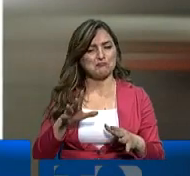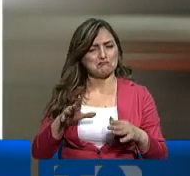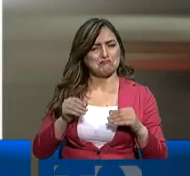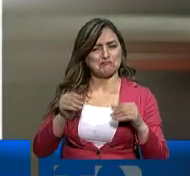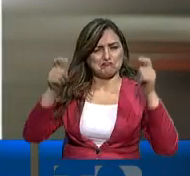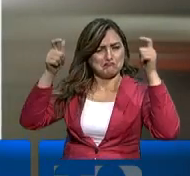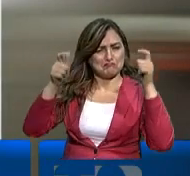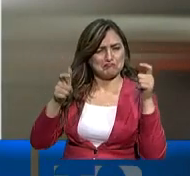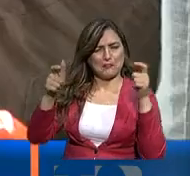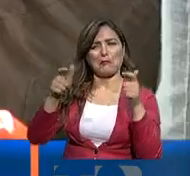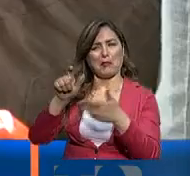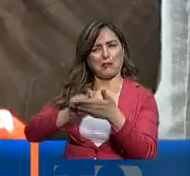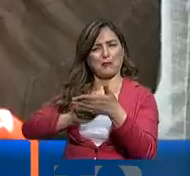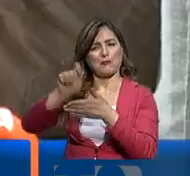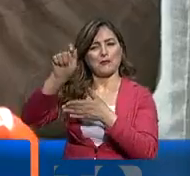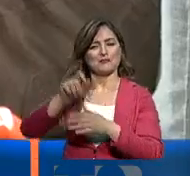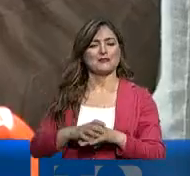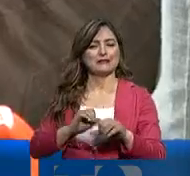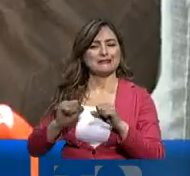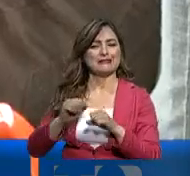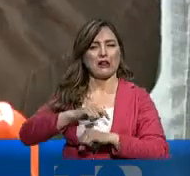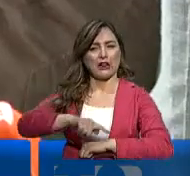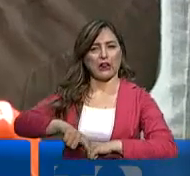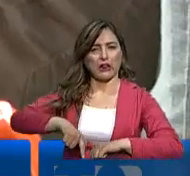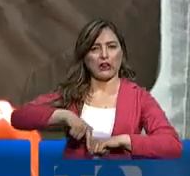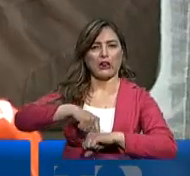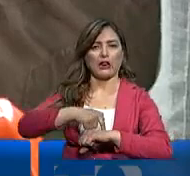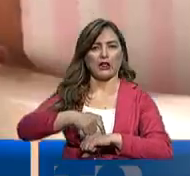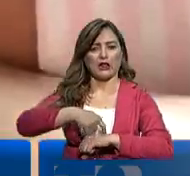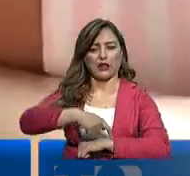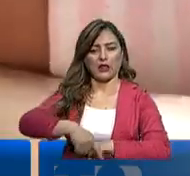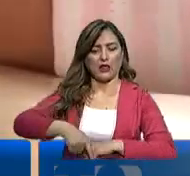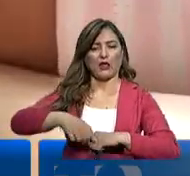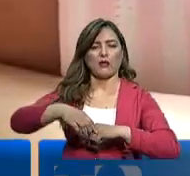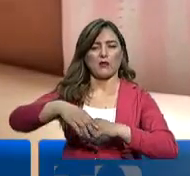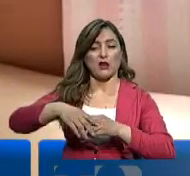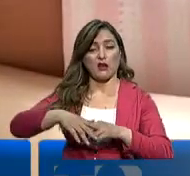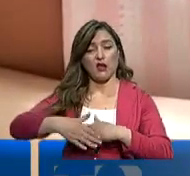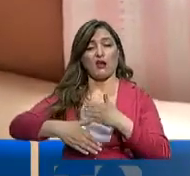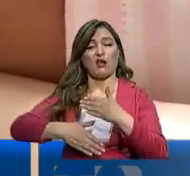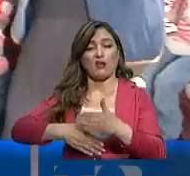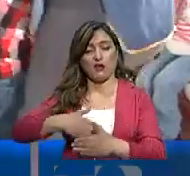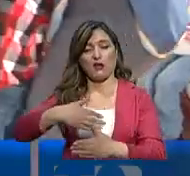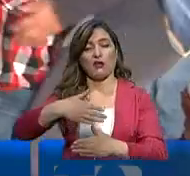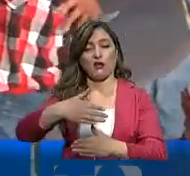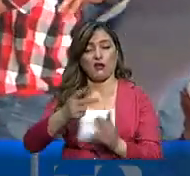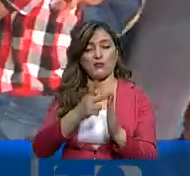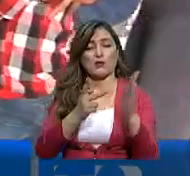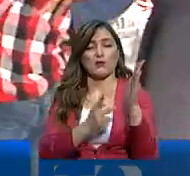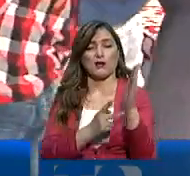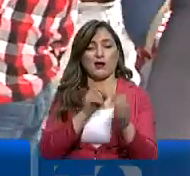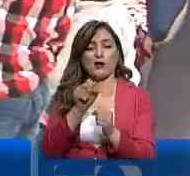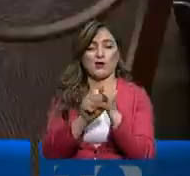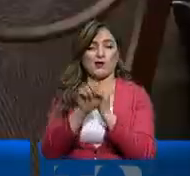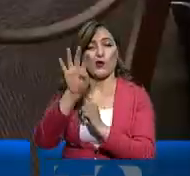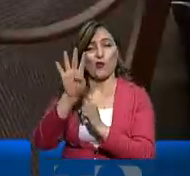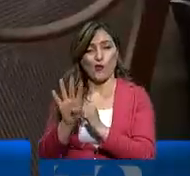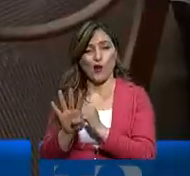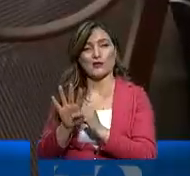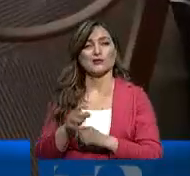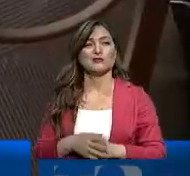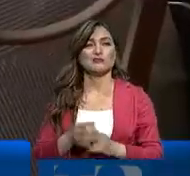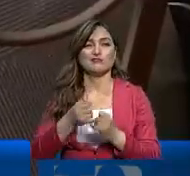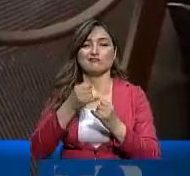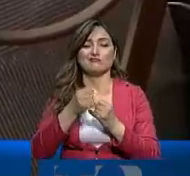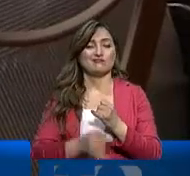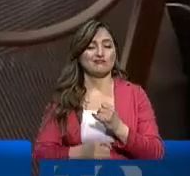pero los trámites cada vez eran más tediosos y extensos permanecieron en el programa de adopción durante cuatro años pero